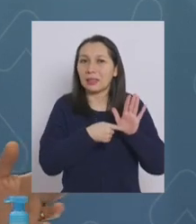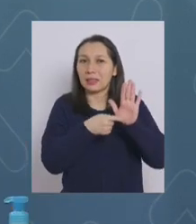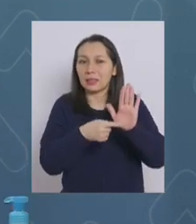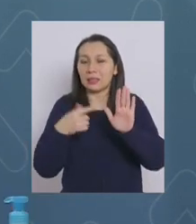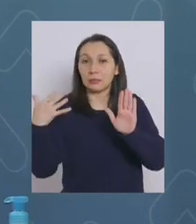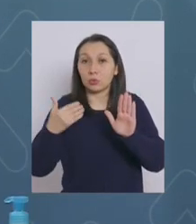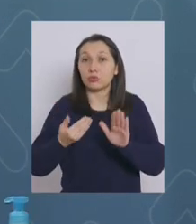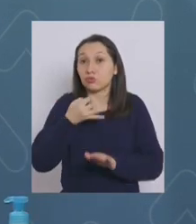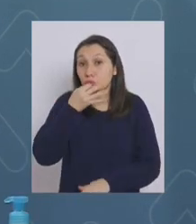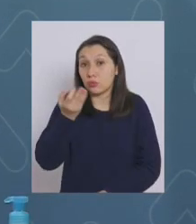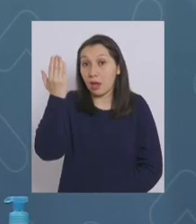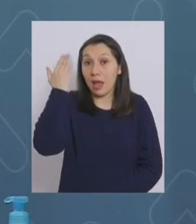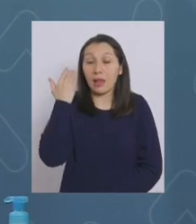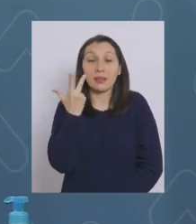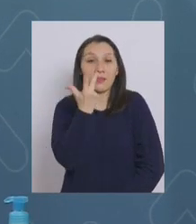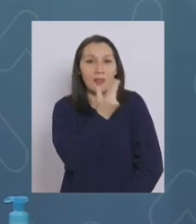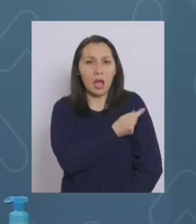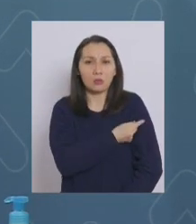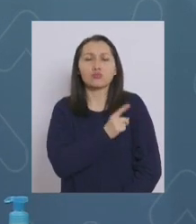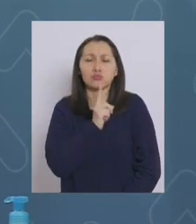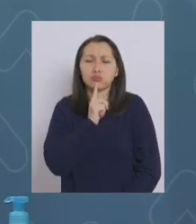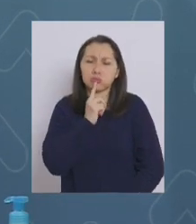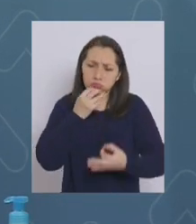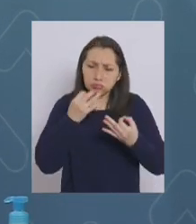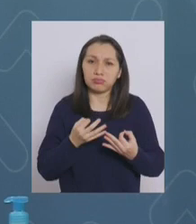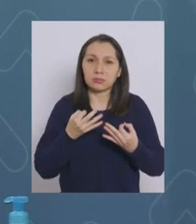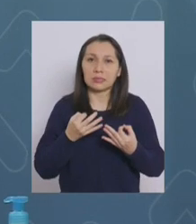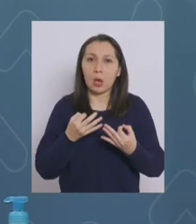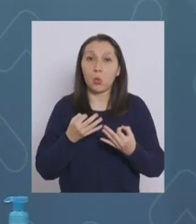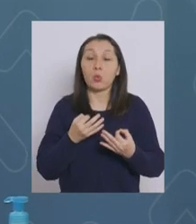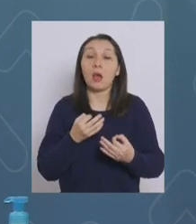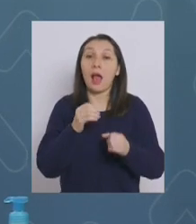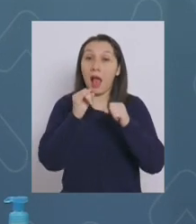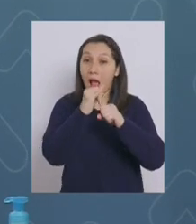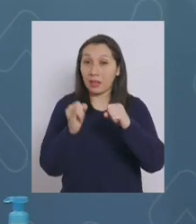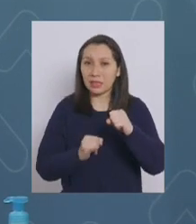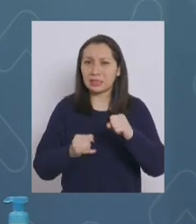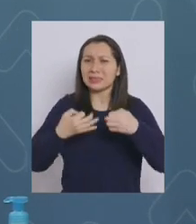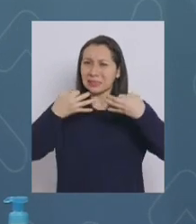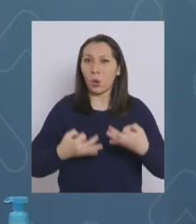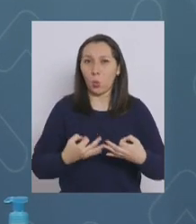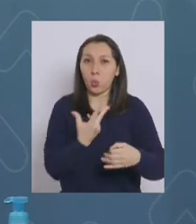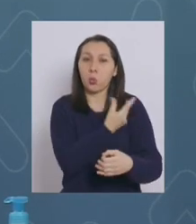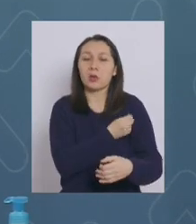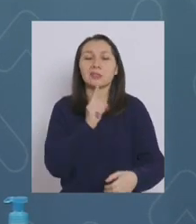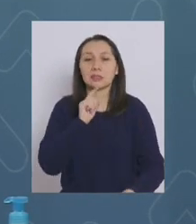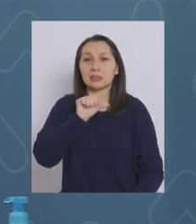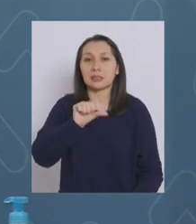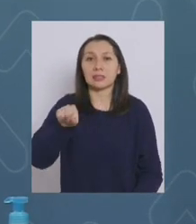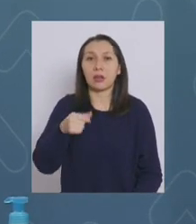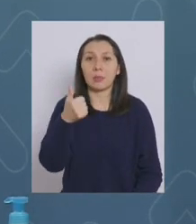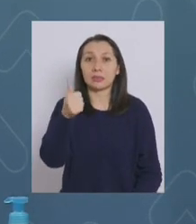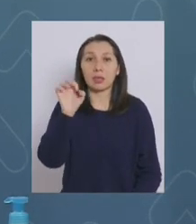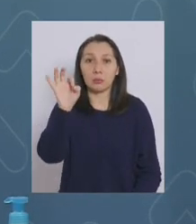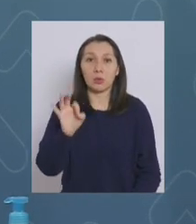que decía yo anteriormente, las vacunas son seguras. AstraZeneca es una vacuna segura. Insisto, tiene un